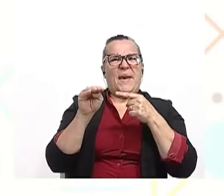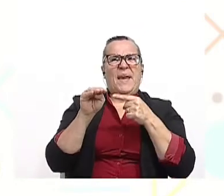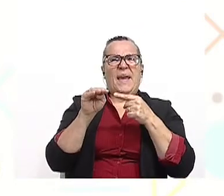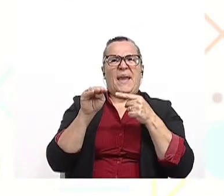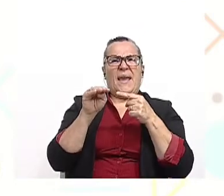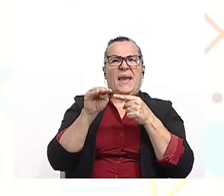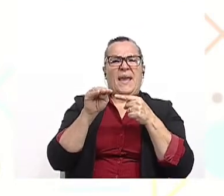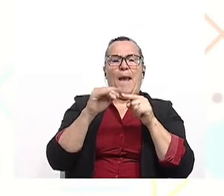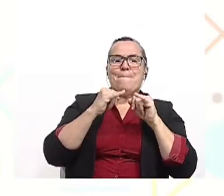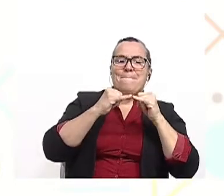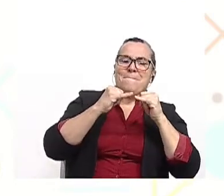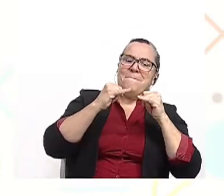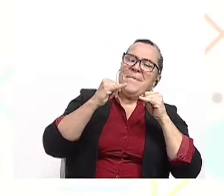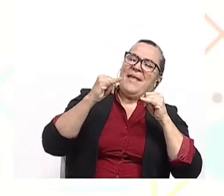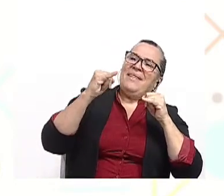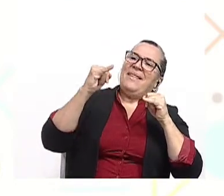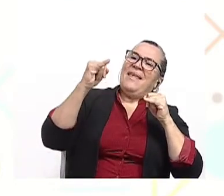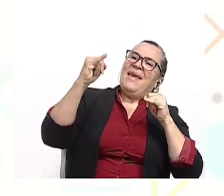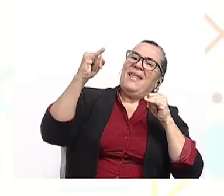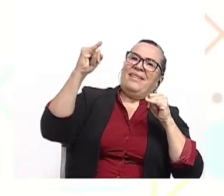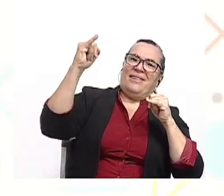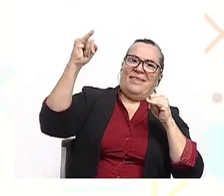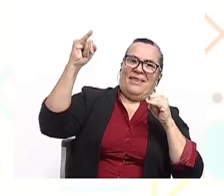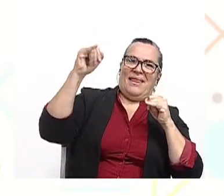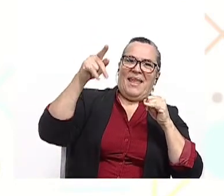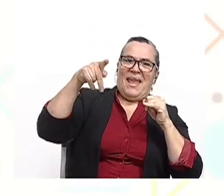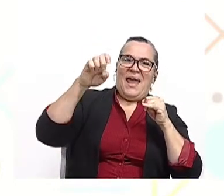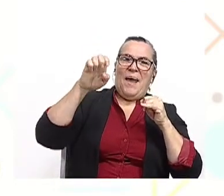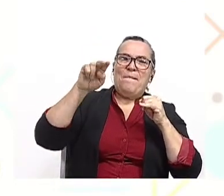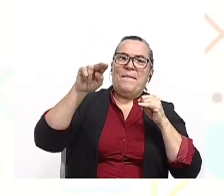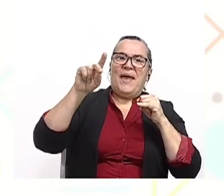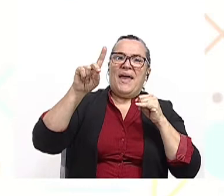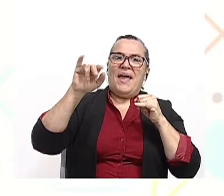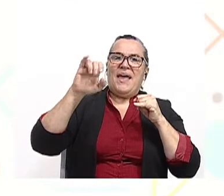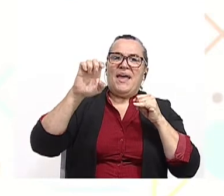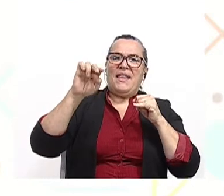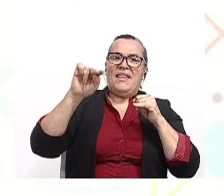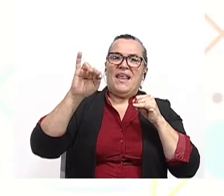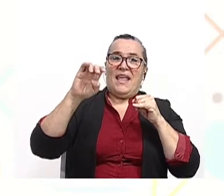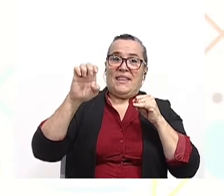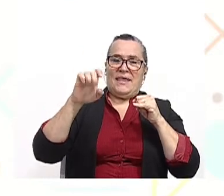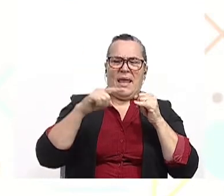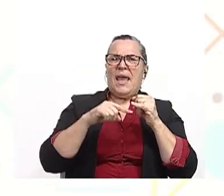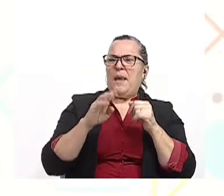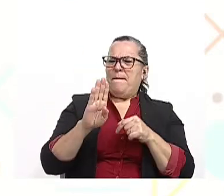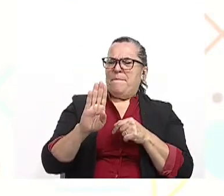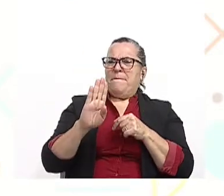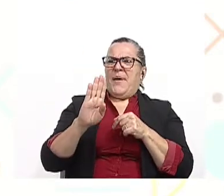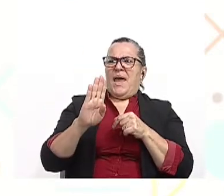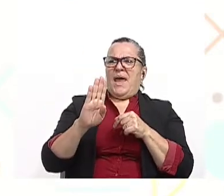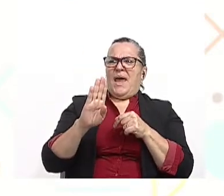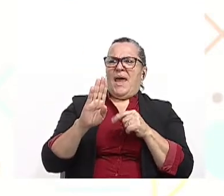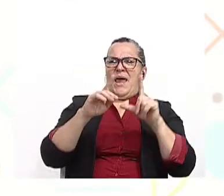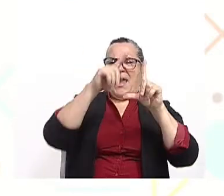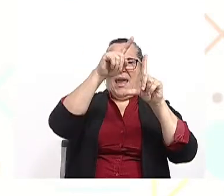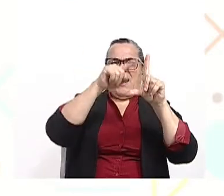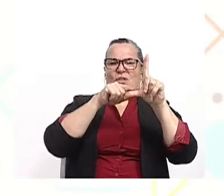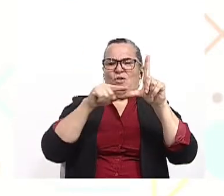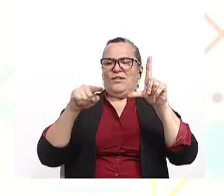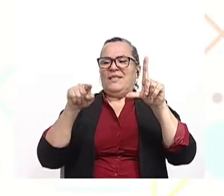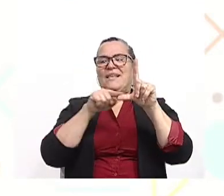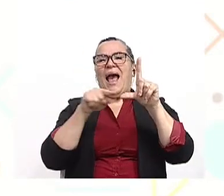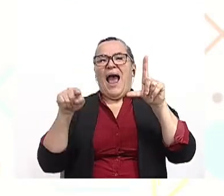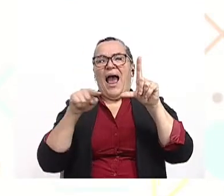la pendiente de la recta. ¿Y qué va a representar b? Representa la ordenada en el origen. Es